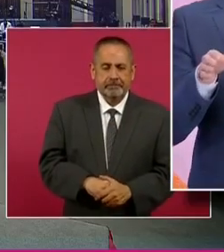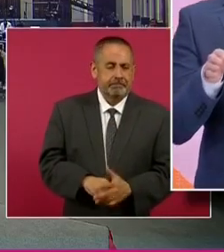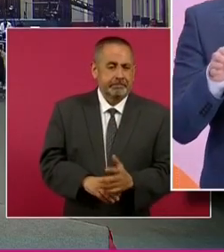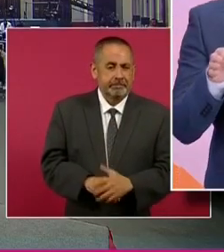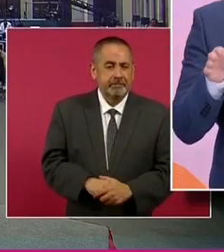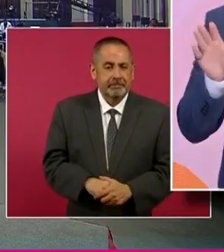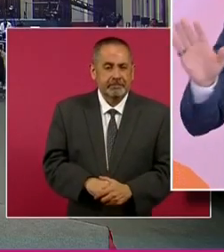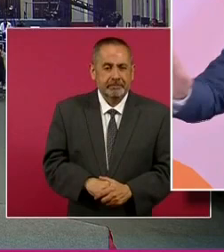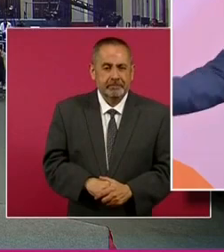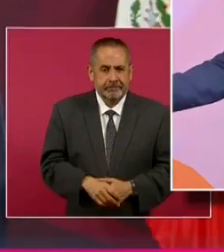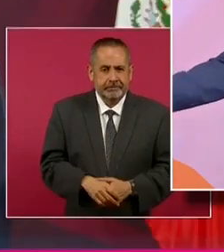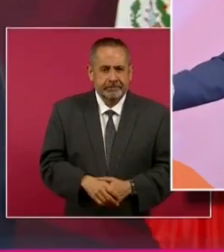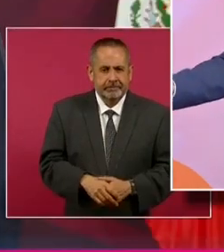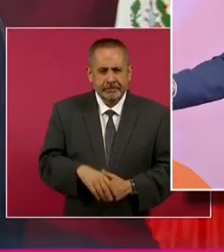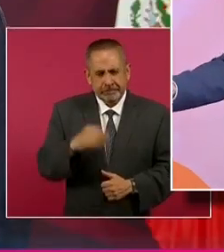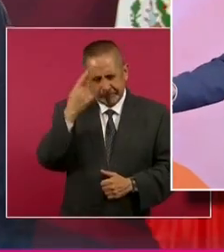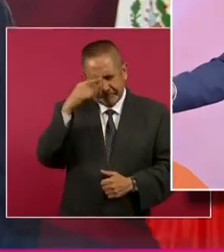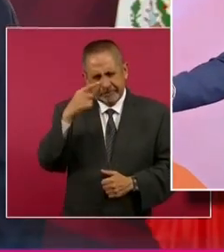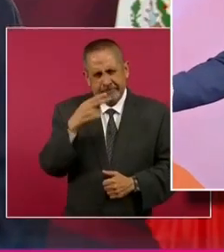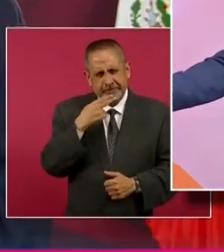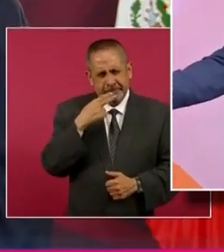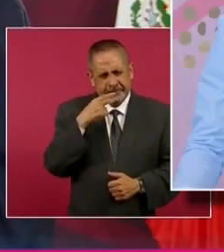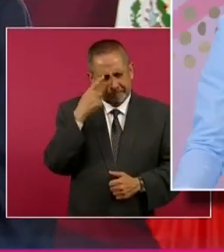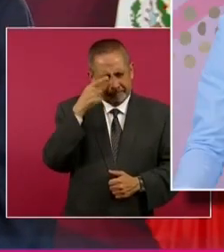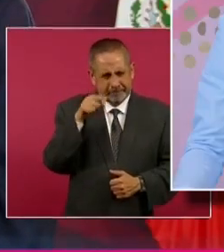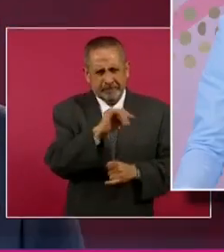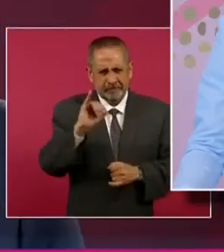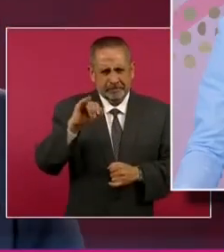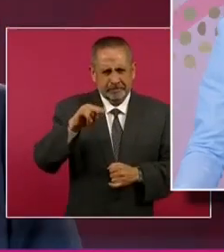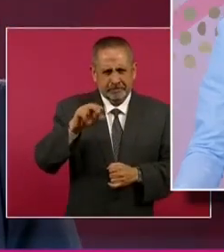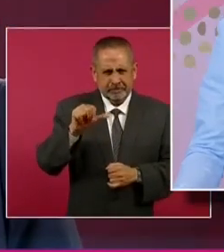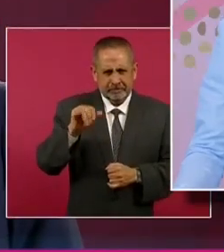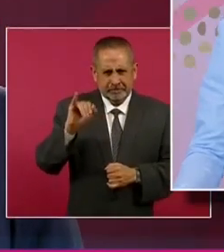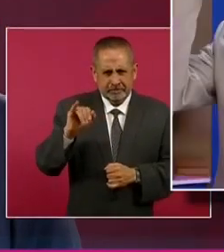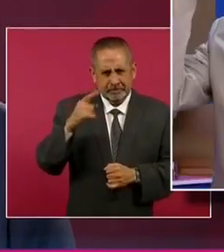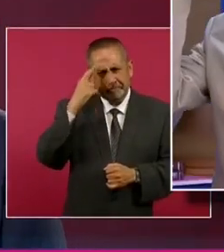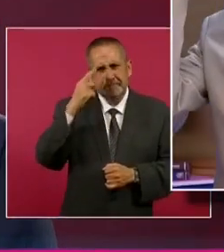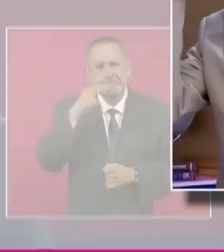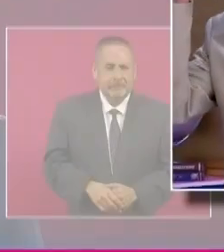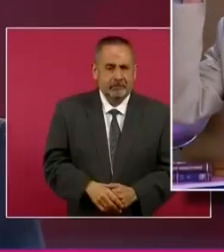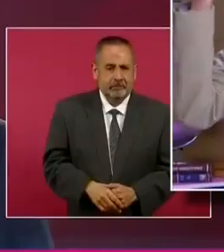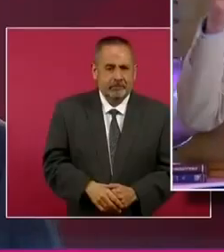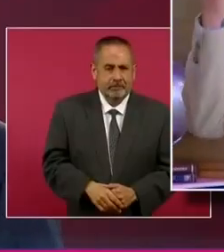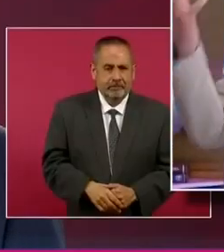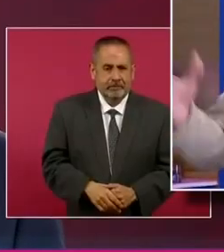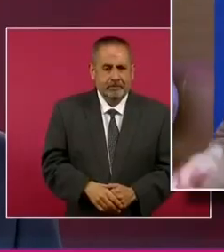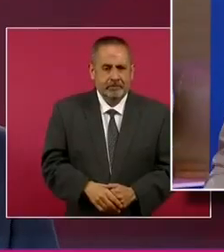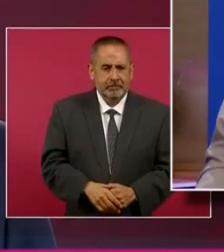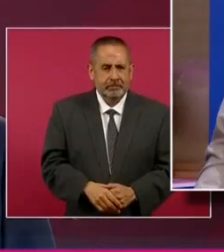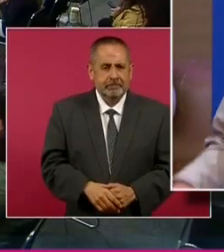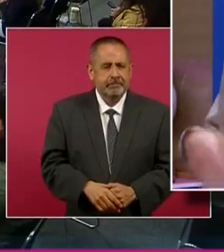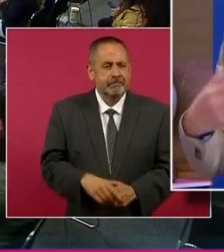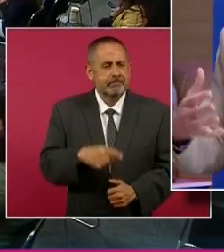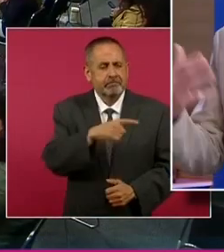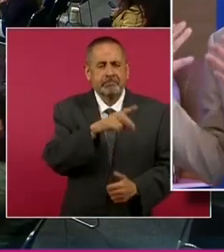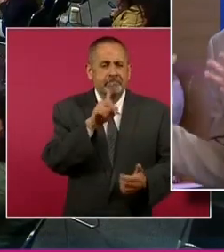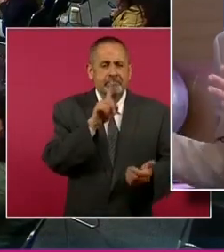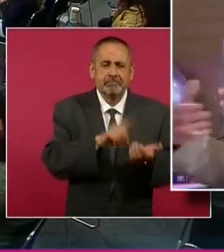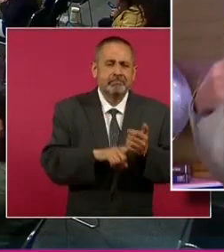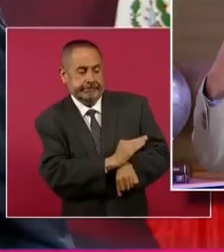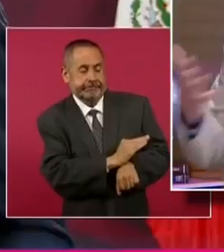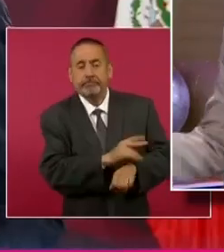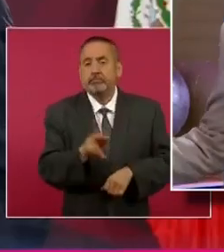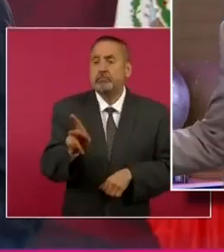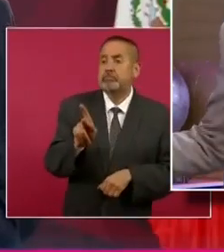Ahora ya hay que ir en contra porque va a hablar mal de mí. No. Lo que pasa es que, a ver, el INAI, al final de cuentas, lo que hace es que tú